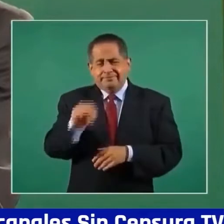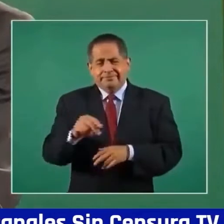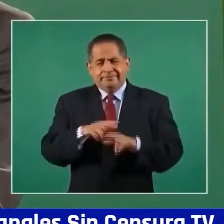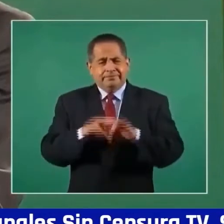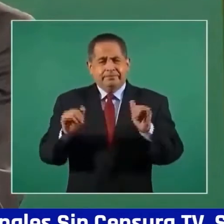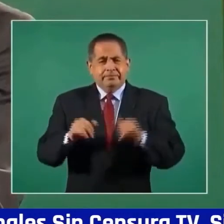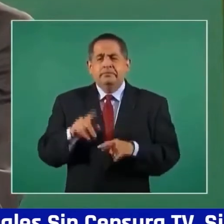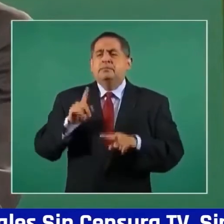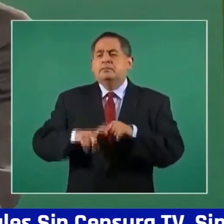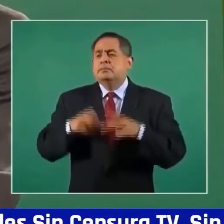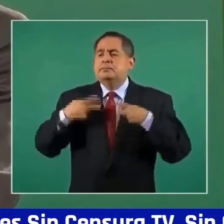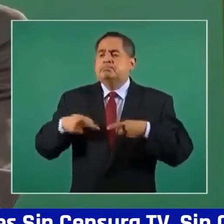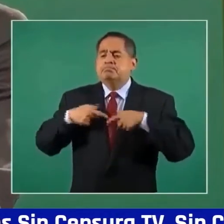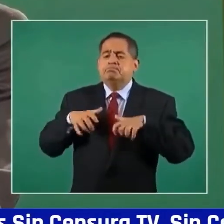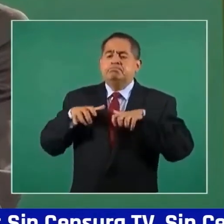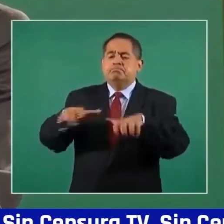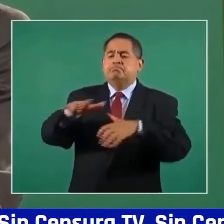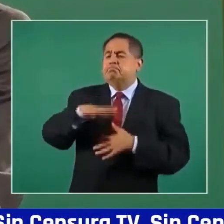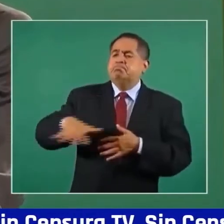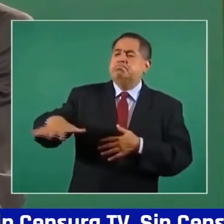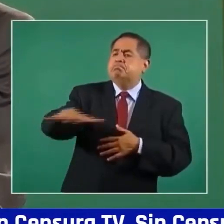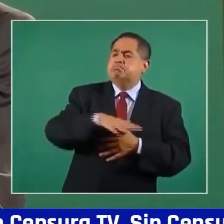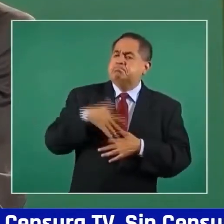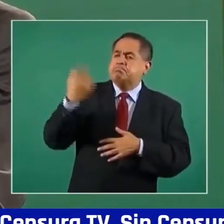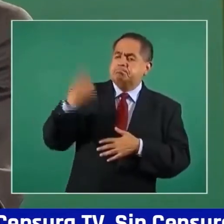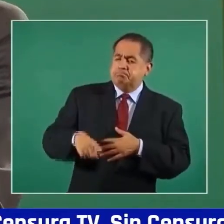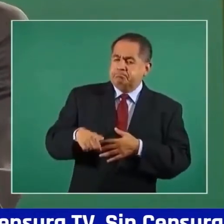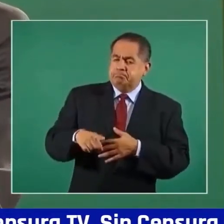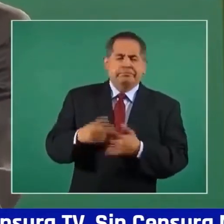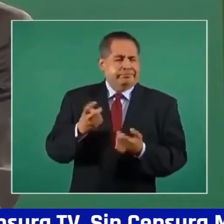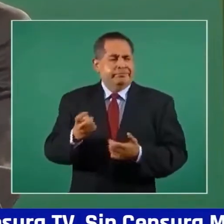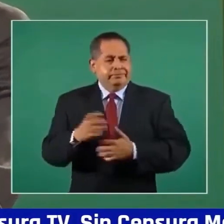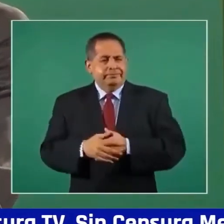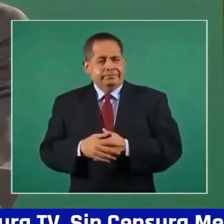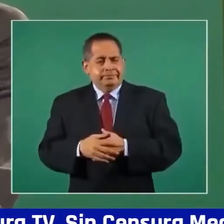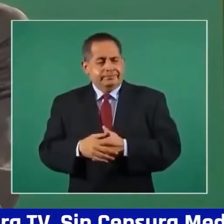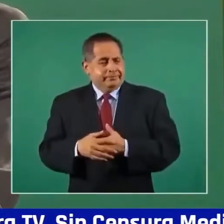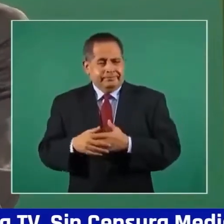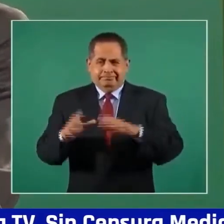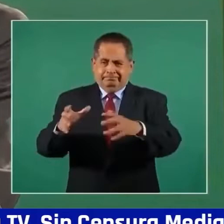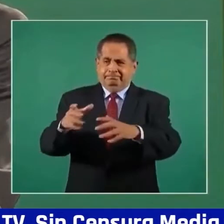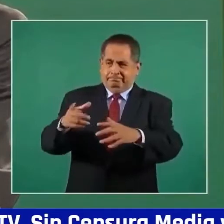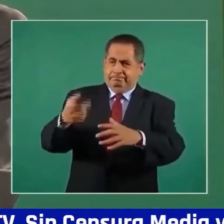que sea el pueblo el soberano, que sea el pueblo el que mande, no la idea